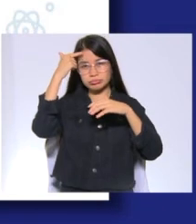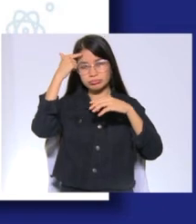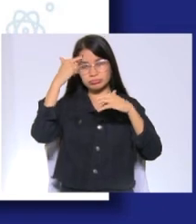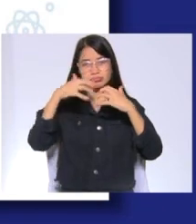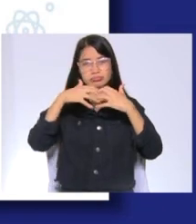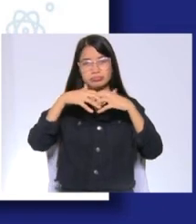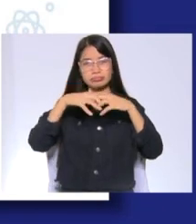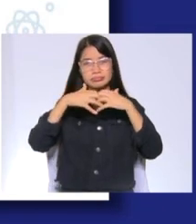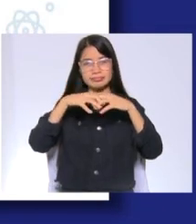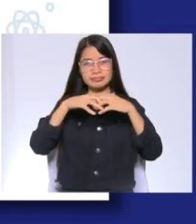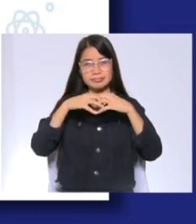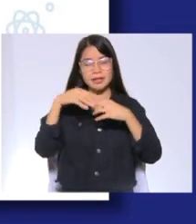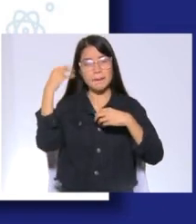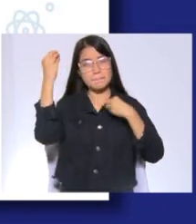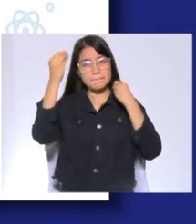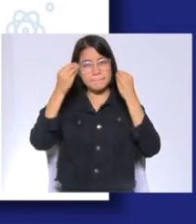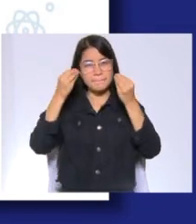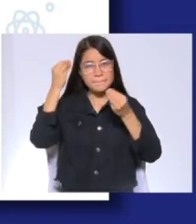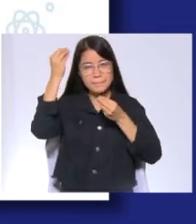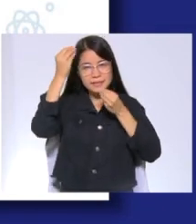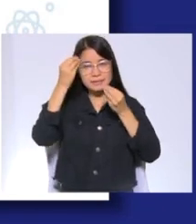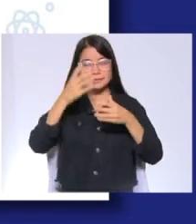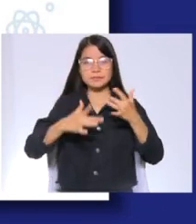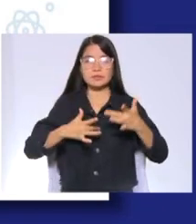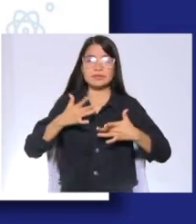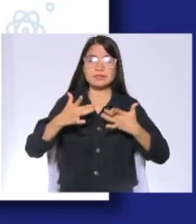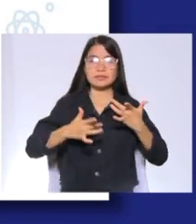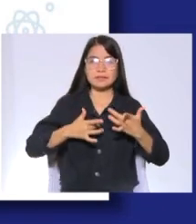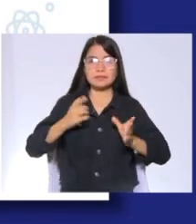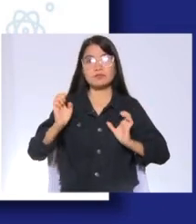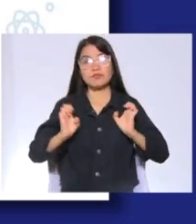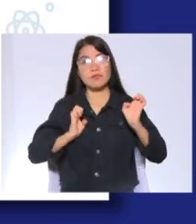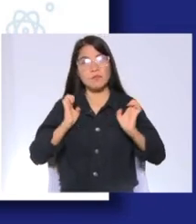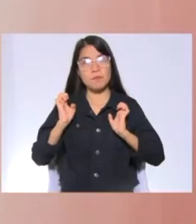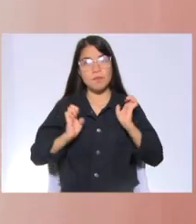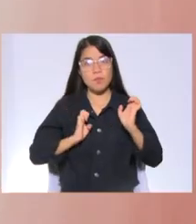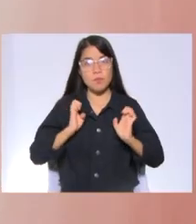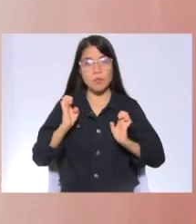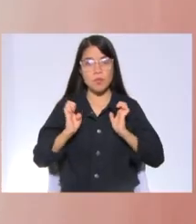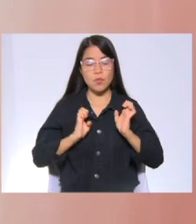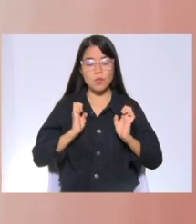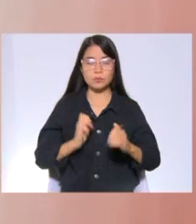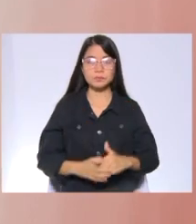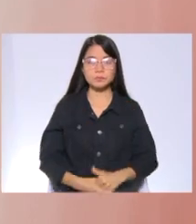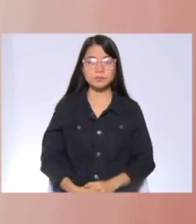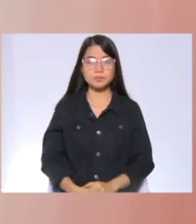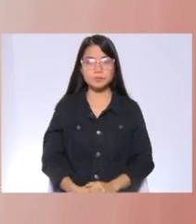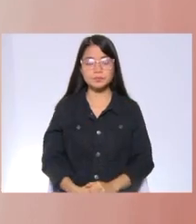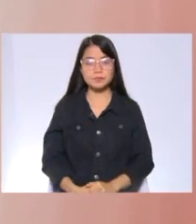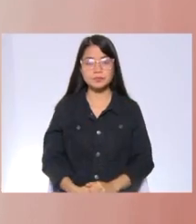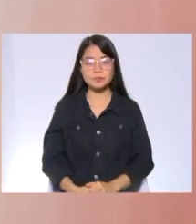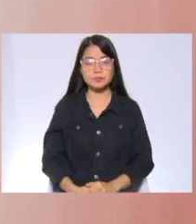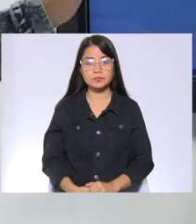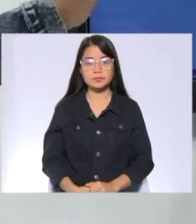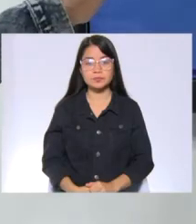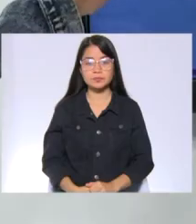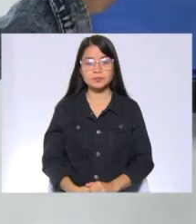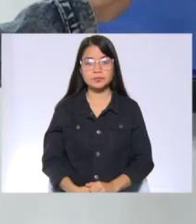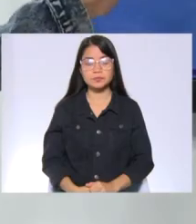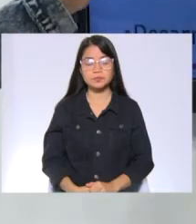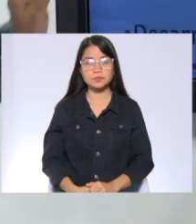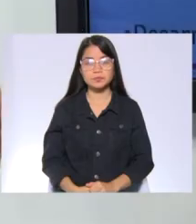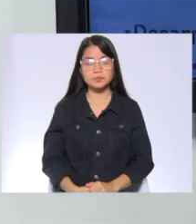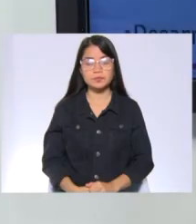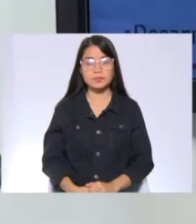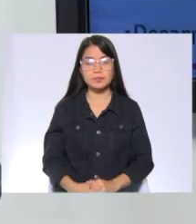a intervenir los pensamientos, sentimientos, emociones, porque al hacer una lectura todos esos factores están todos involucrados.